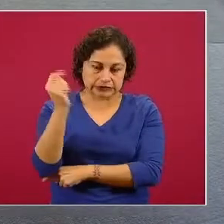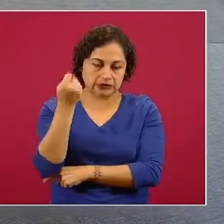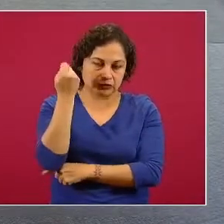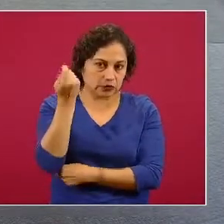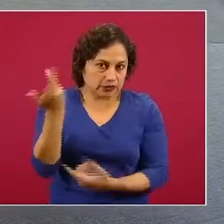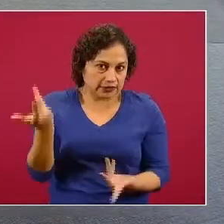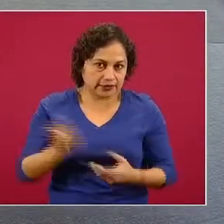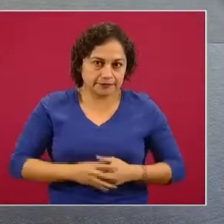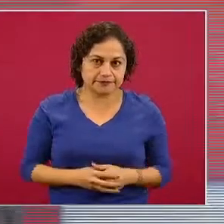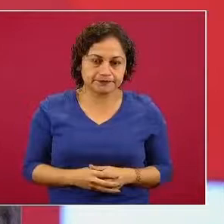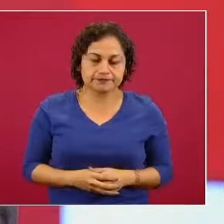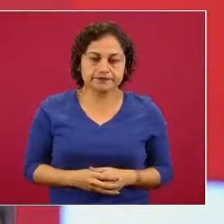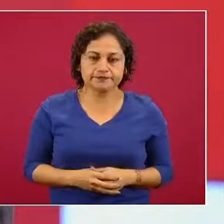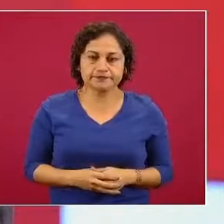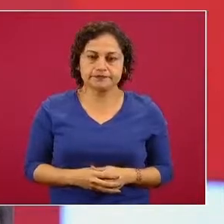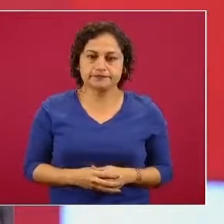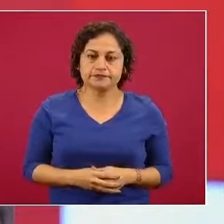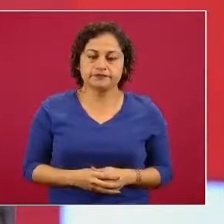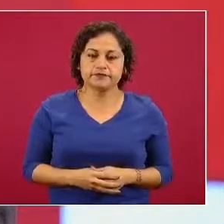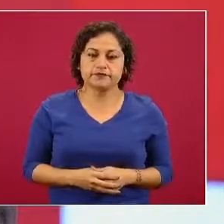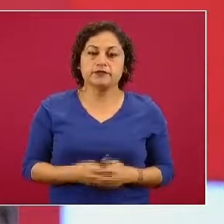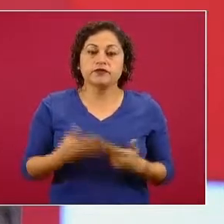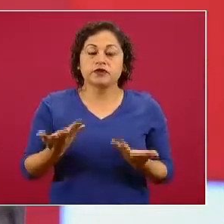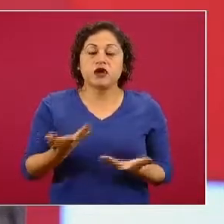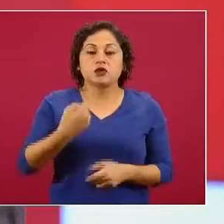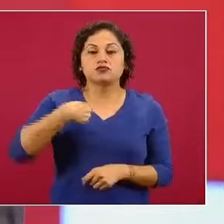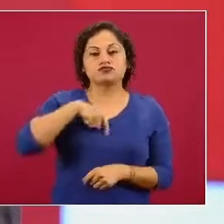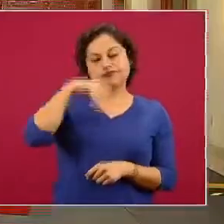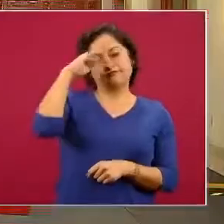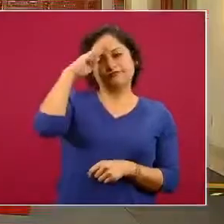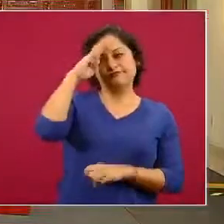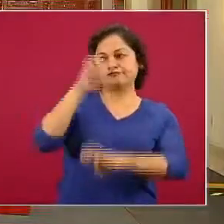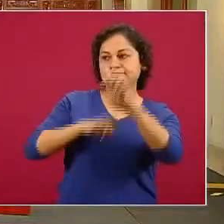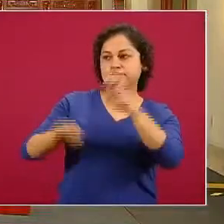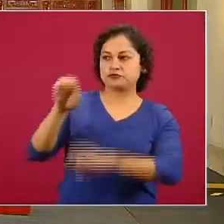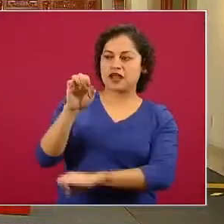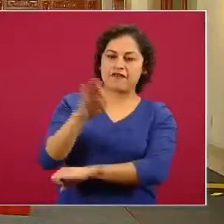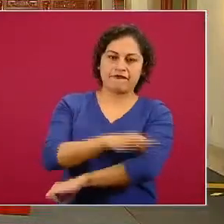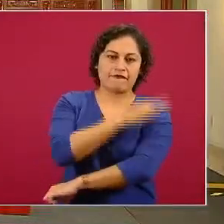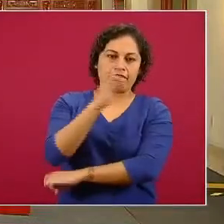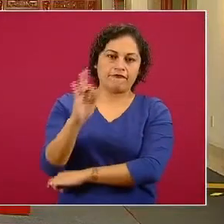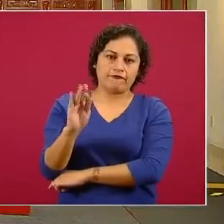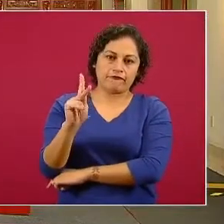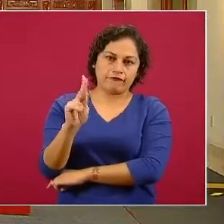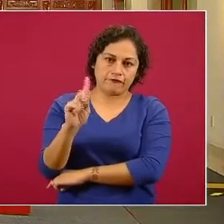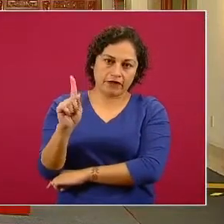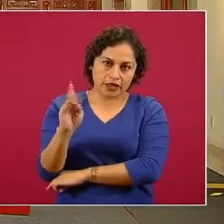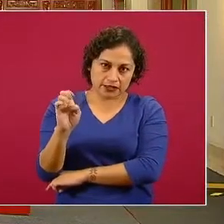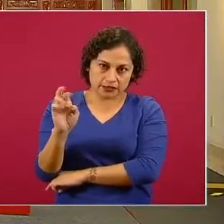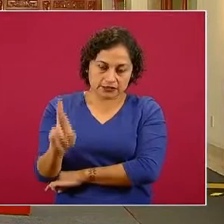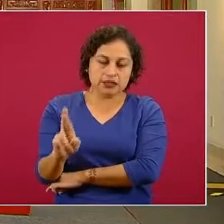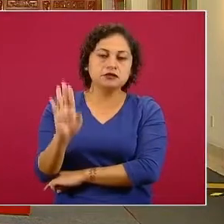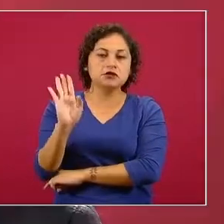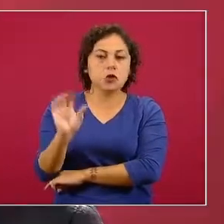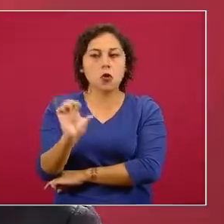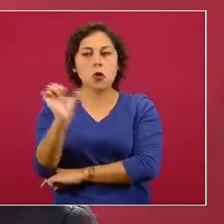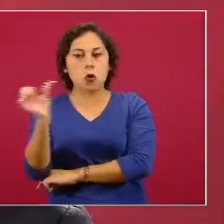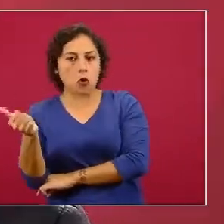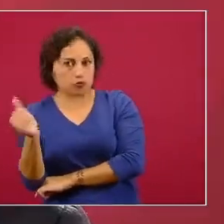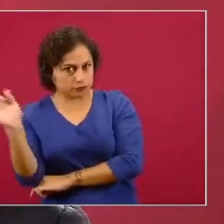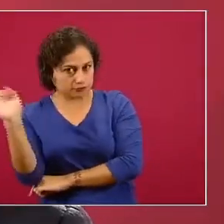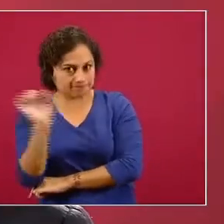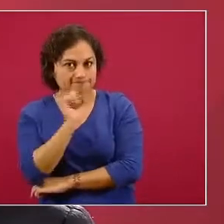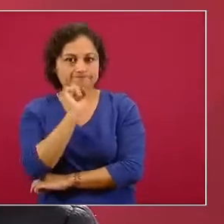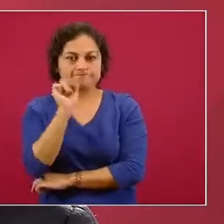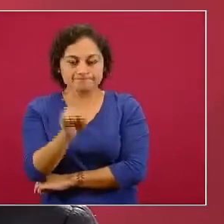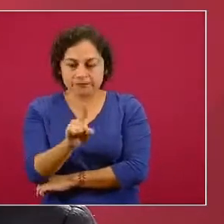la expectativa de que la vacuna de Pfizer, al igual que otras, pudiera tener una alta eficacia,